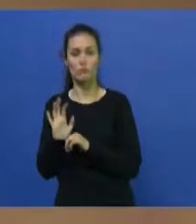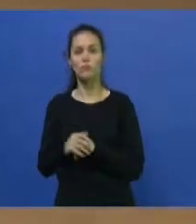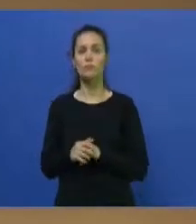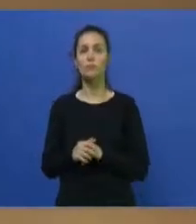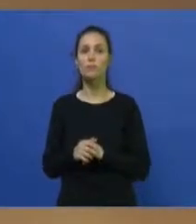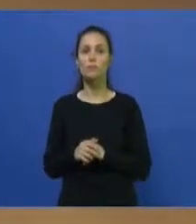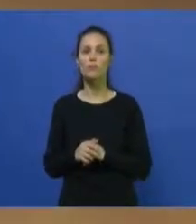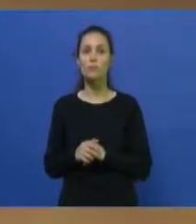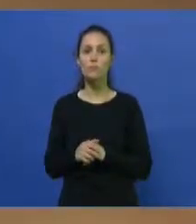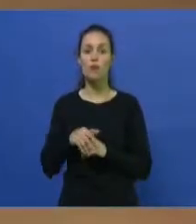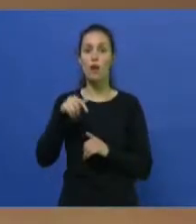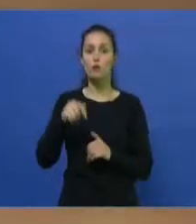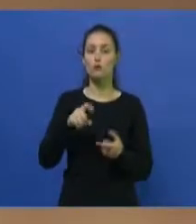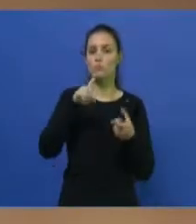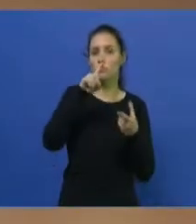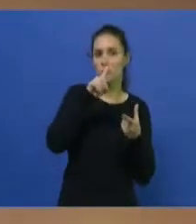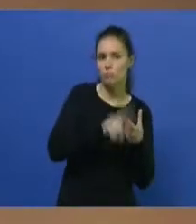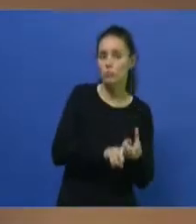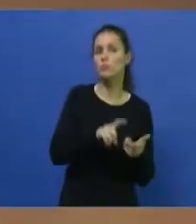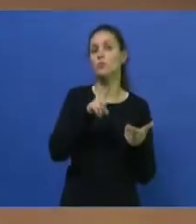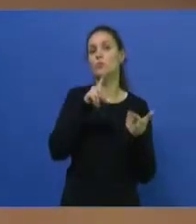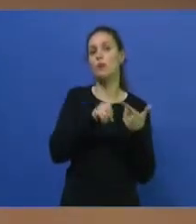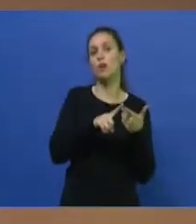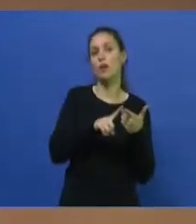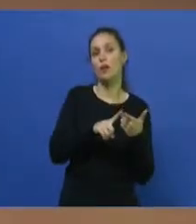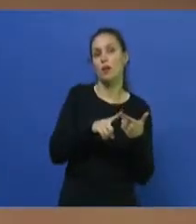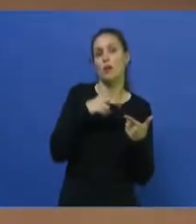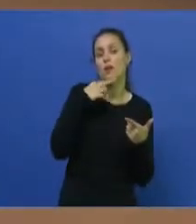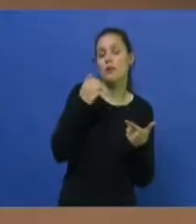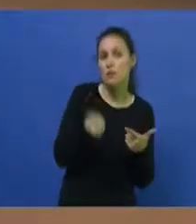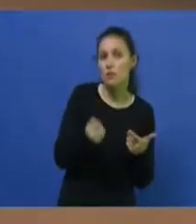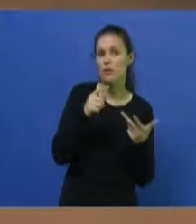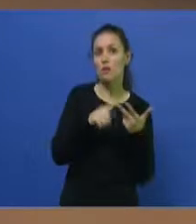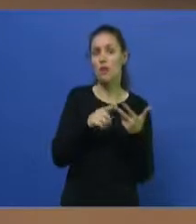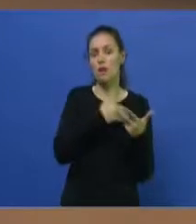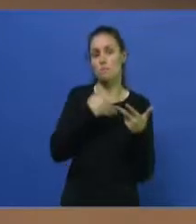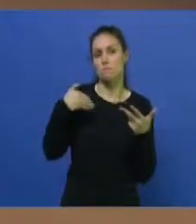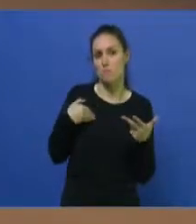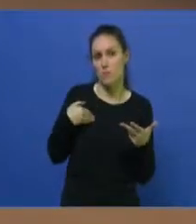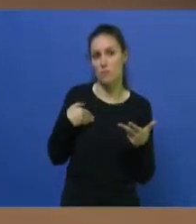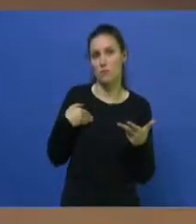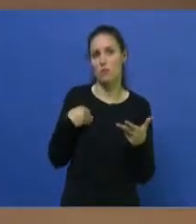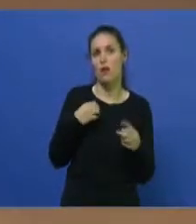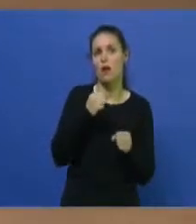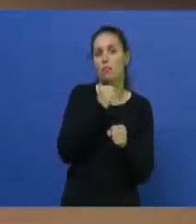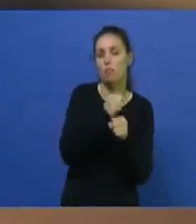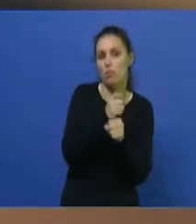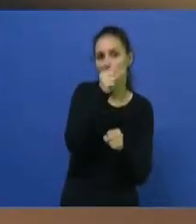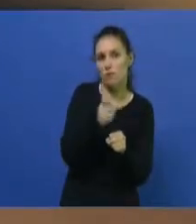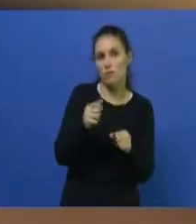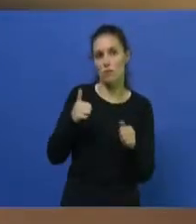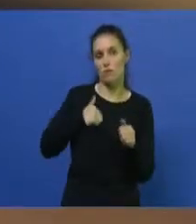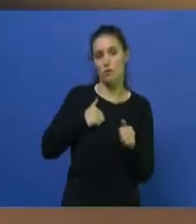Soy esposa, soy hija, esposa y madre de mi empleada de fábrica. Entonces, por ahí dejemos las